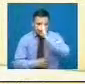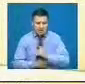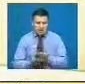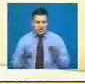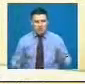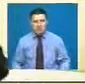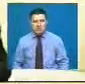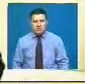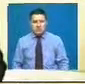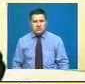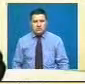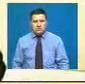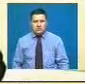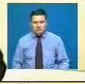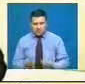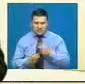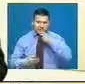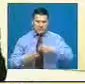muchos casos difíciles.